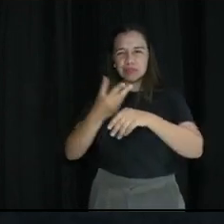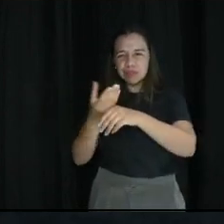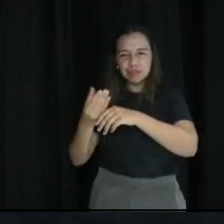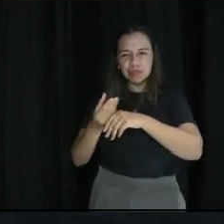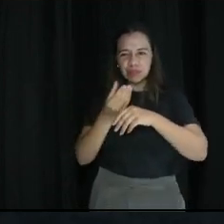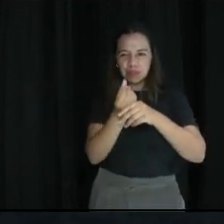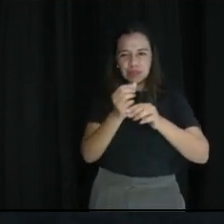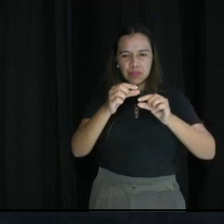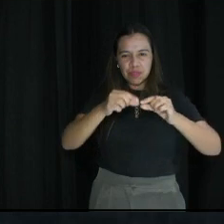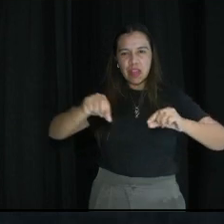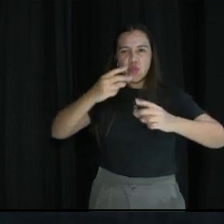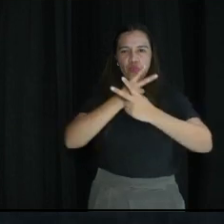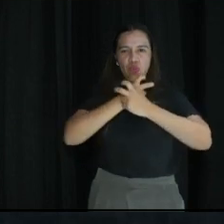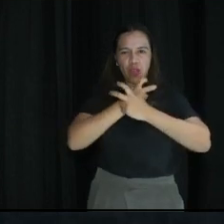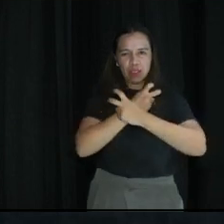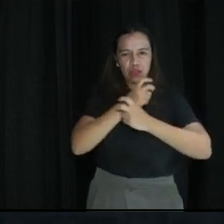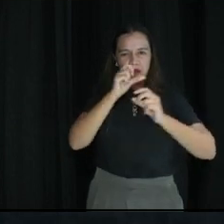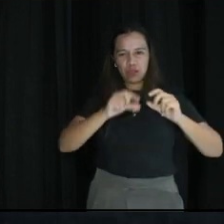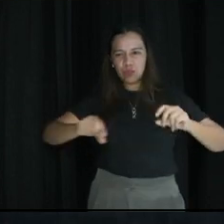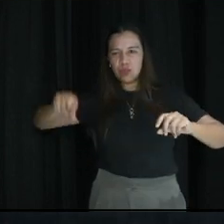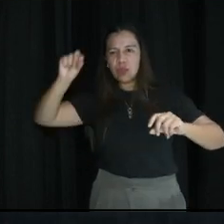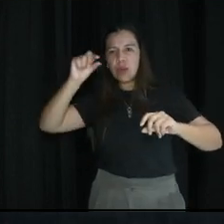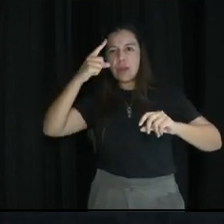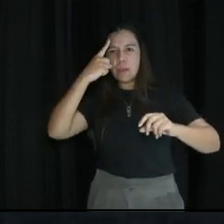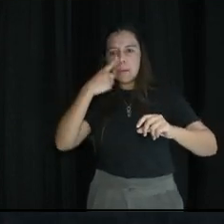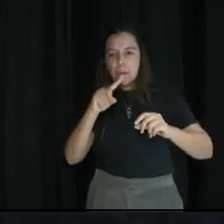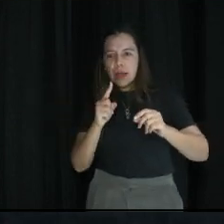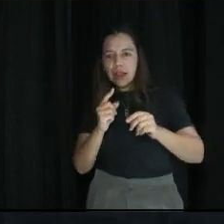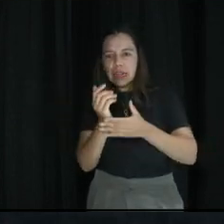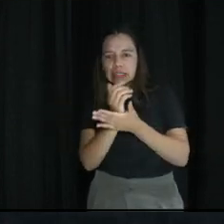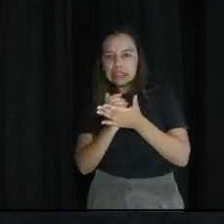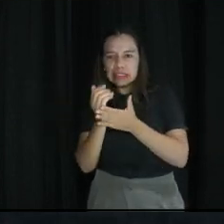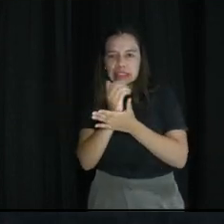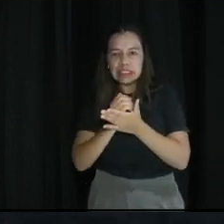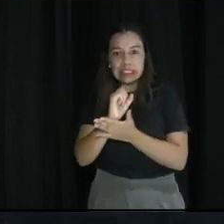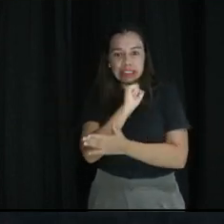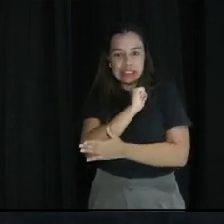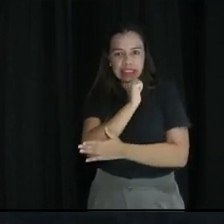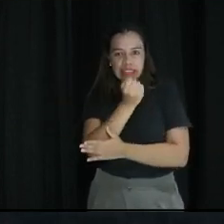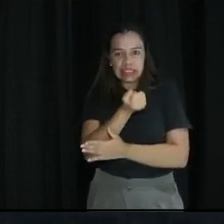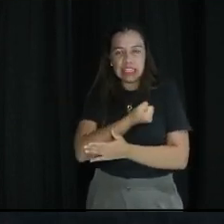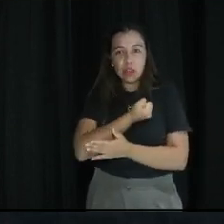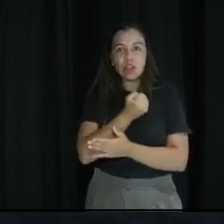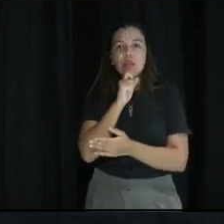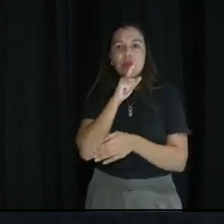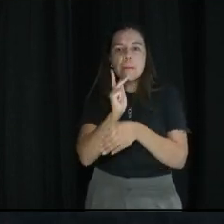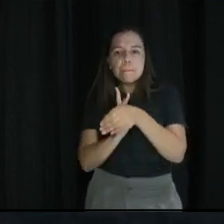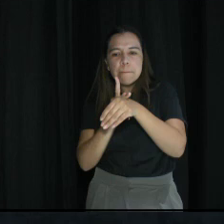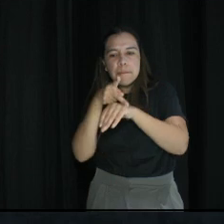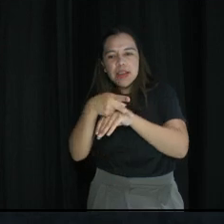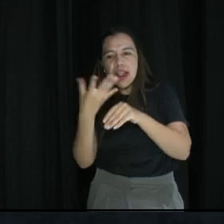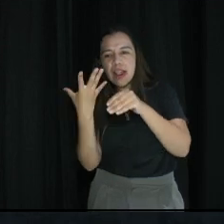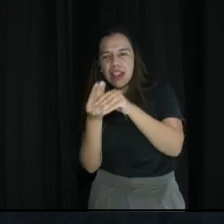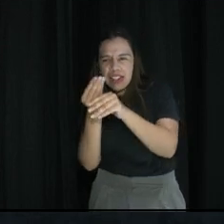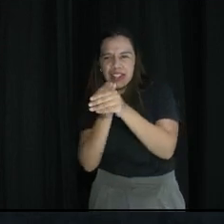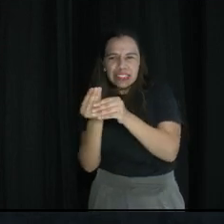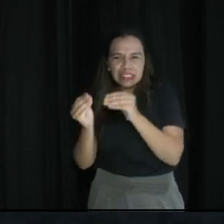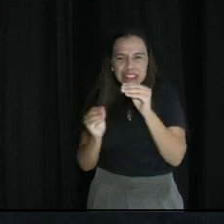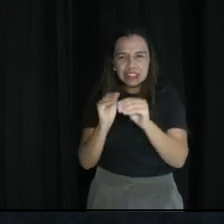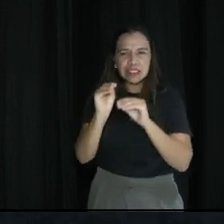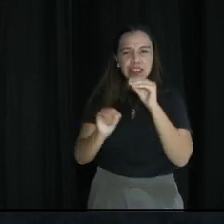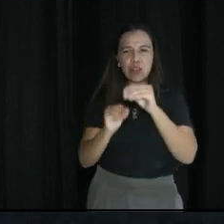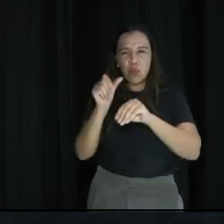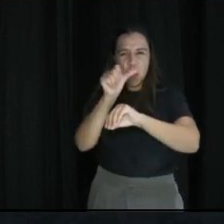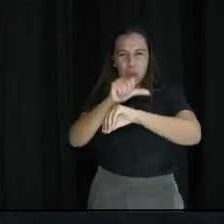más para poder dejar tejido sano y realizar un injerto de piel. Entonces, de esta